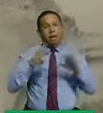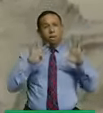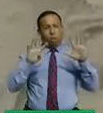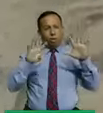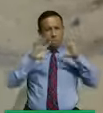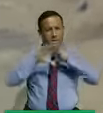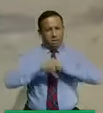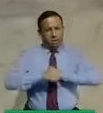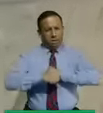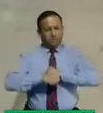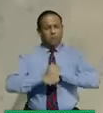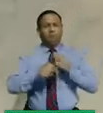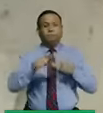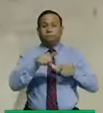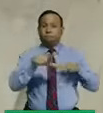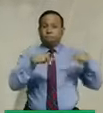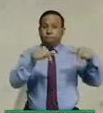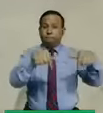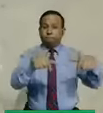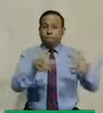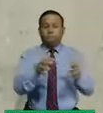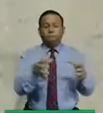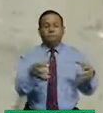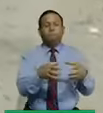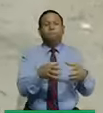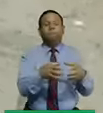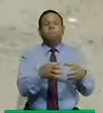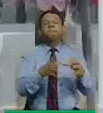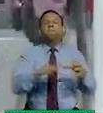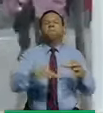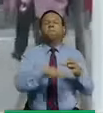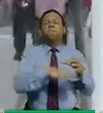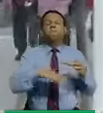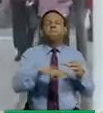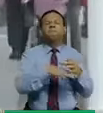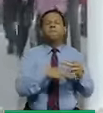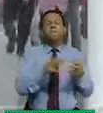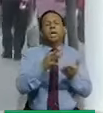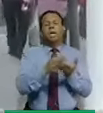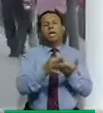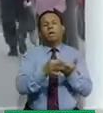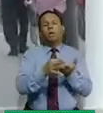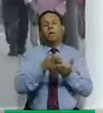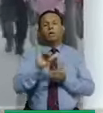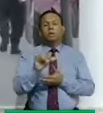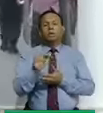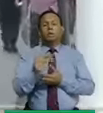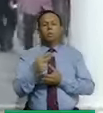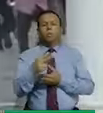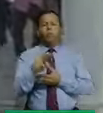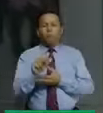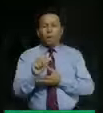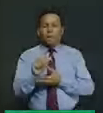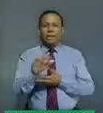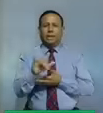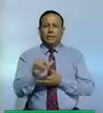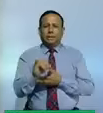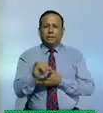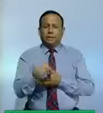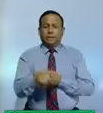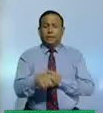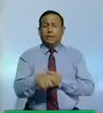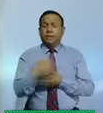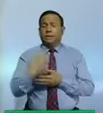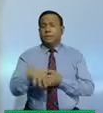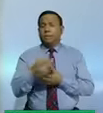la subestación eléctrica de la parroquia Virgen de Fátima, perteneciente a Yaguachi, provincia de Guayas.